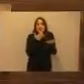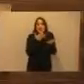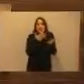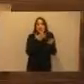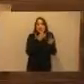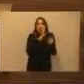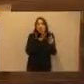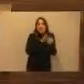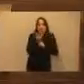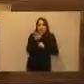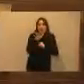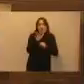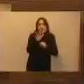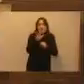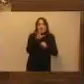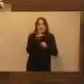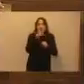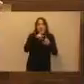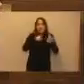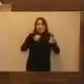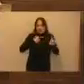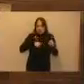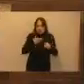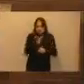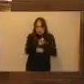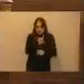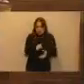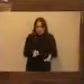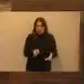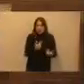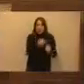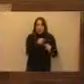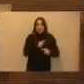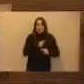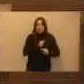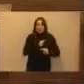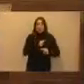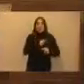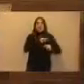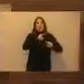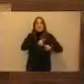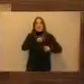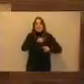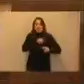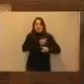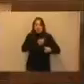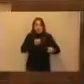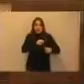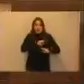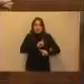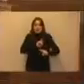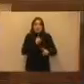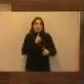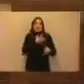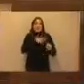posterior por la empresa que le planteábamos, ¿no? No nos contestó. A nuestro caso era lo suficientemente grave como para investigarlo,